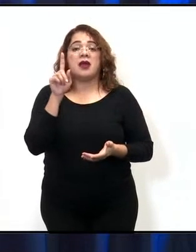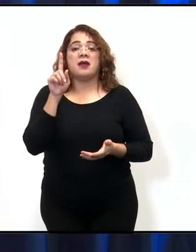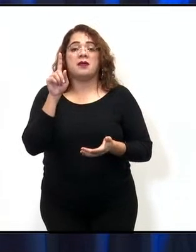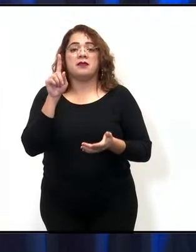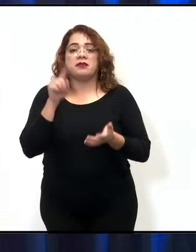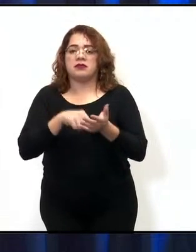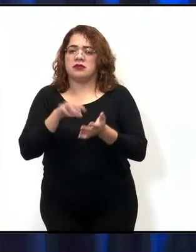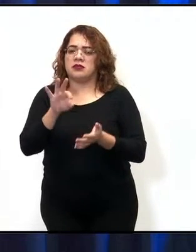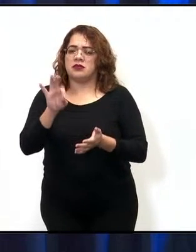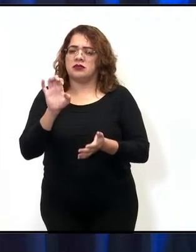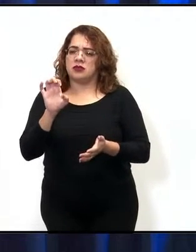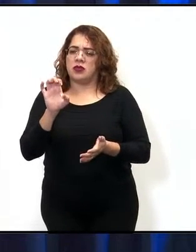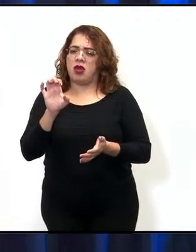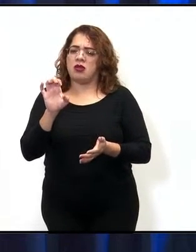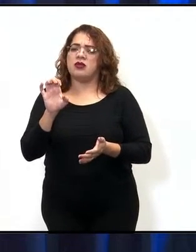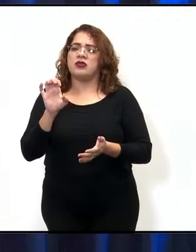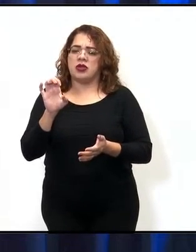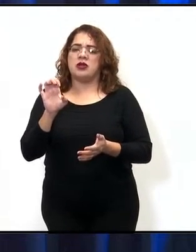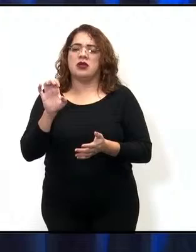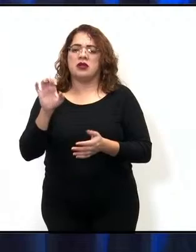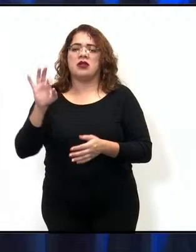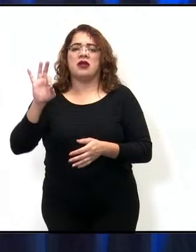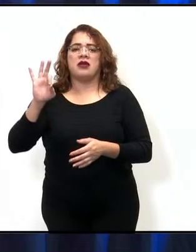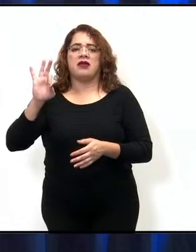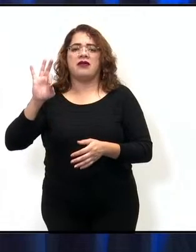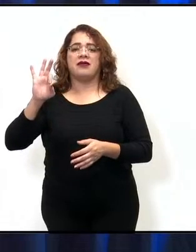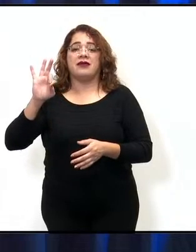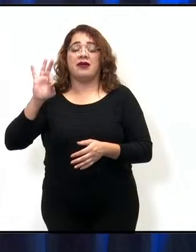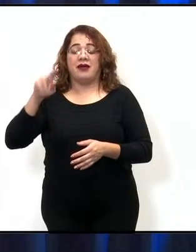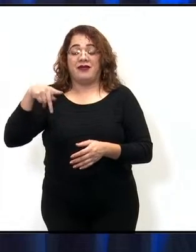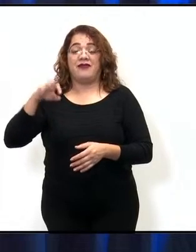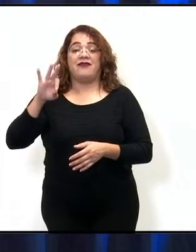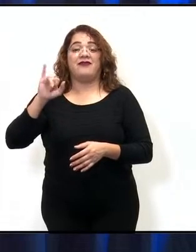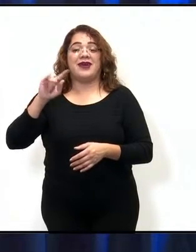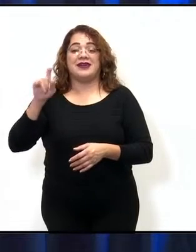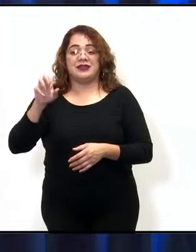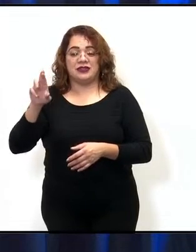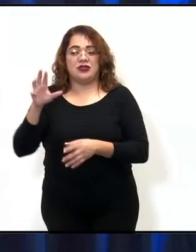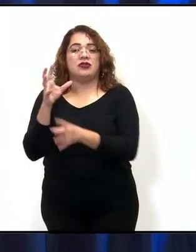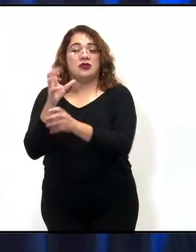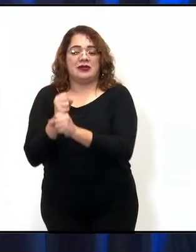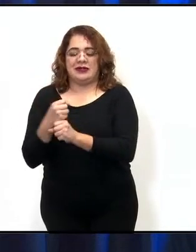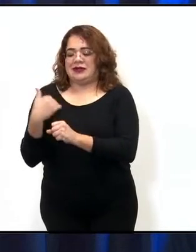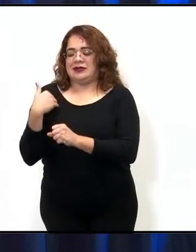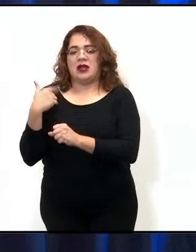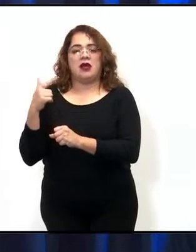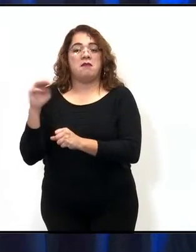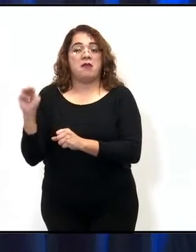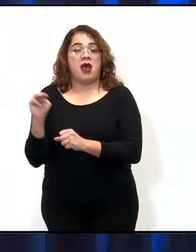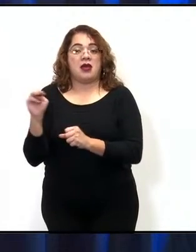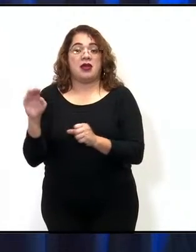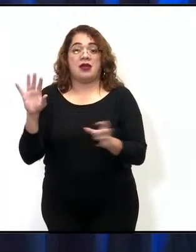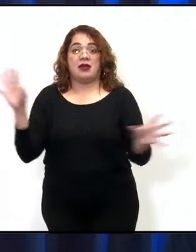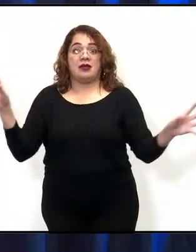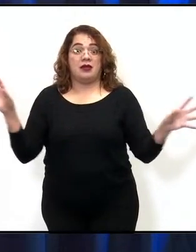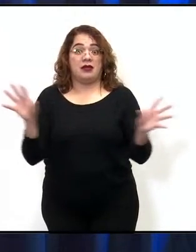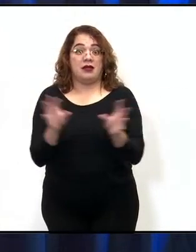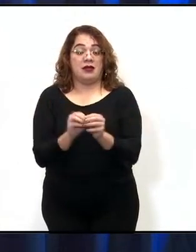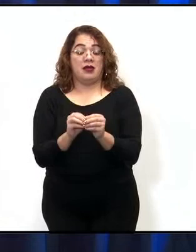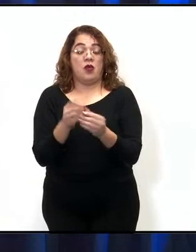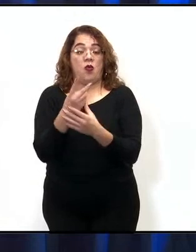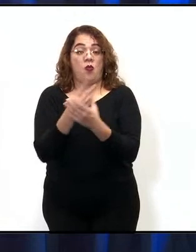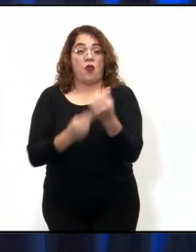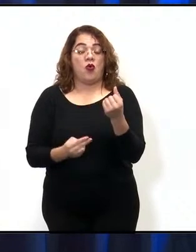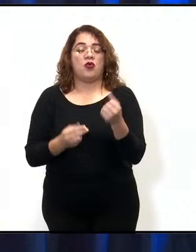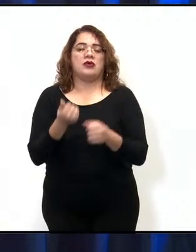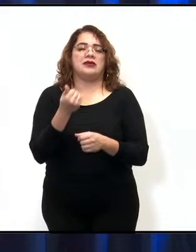1,950 dosis adicionales de la vacuna Pfizer que recibimos este lunes que acaba de pasar. Eso es un total